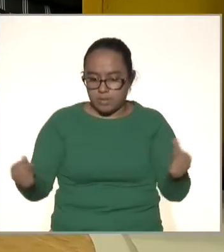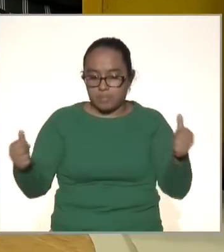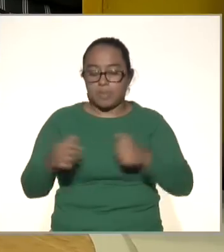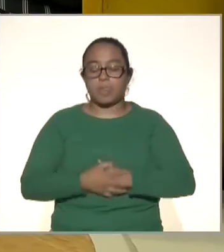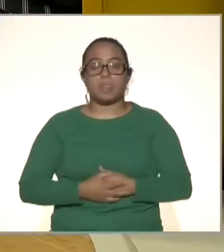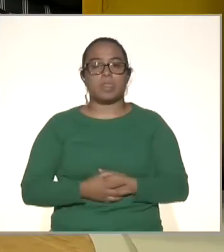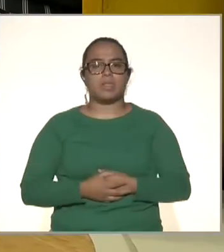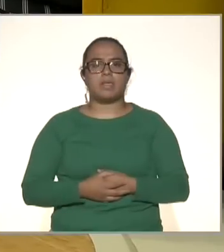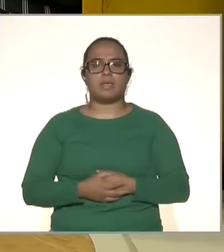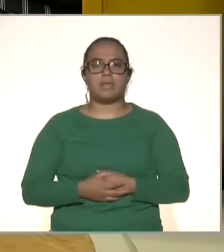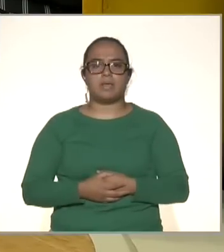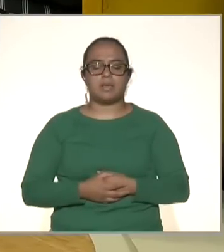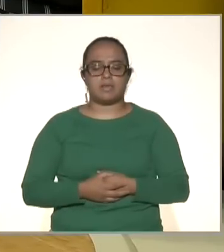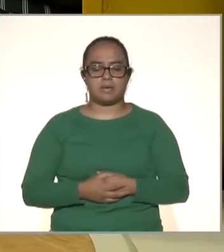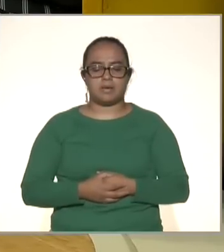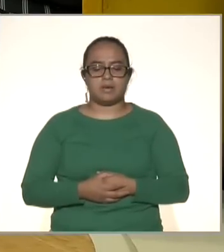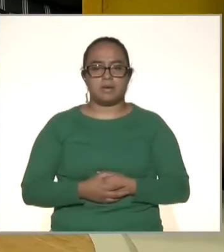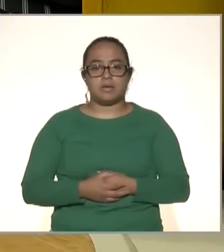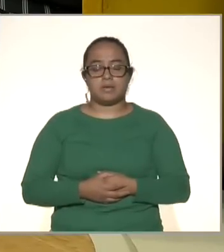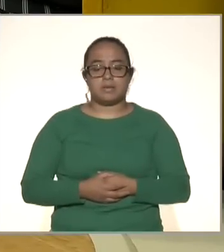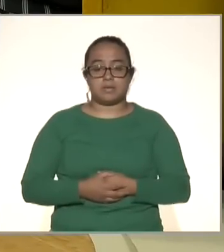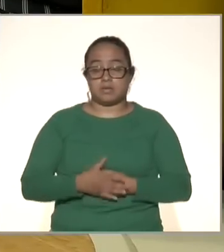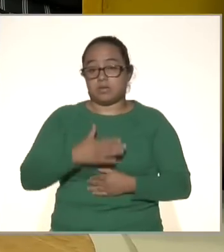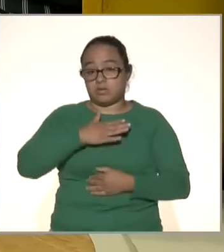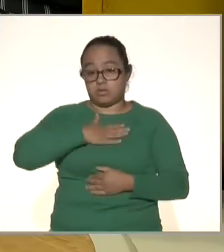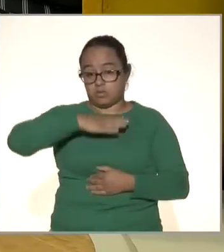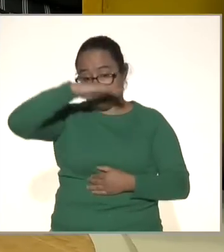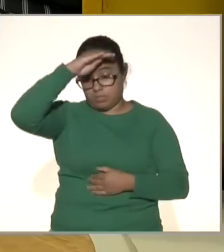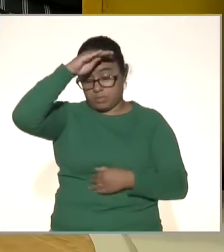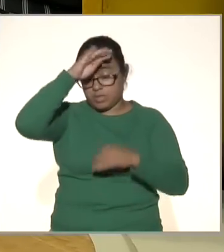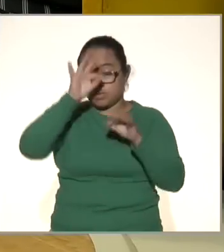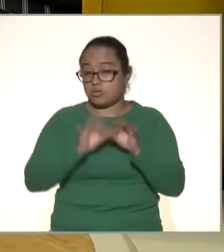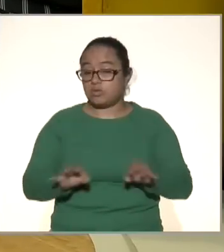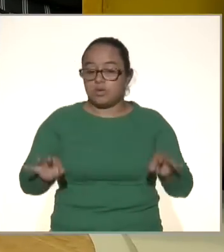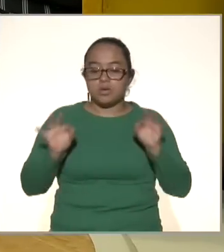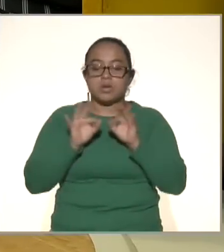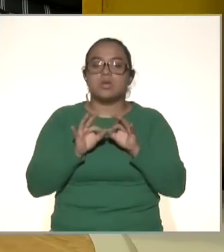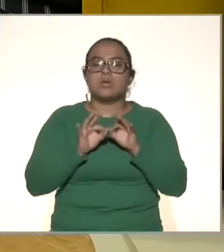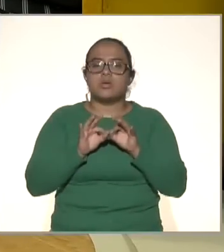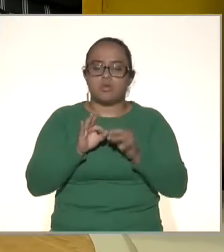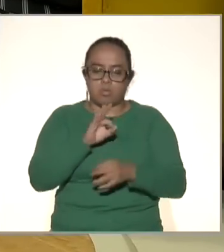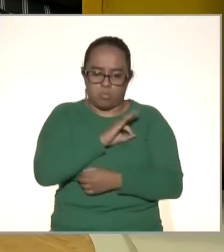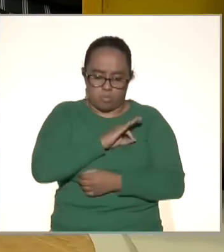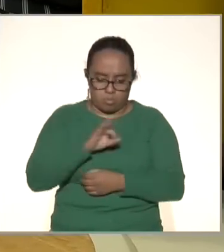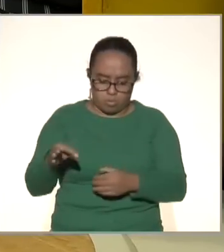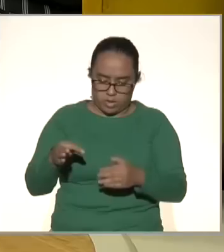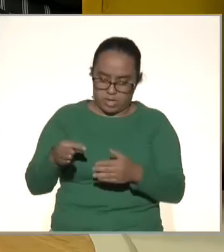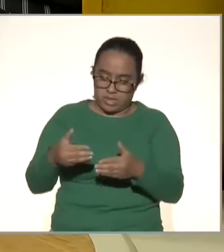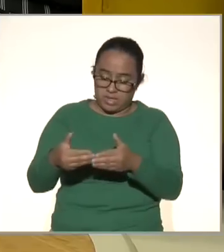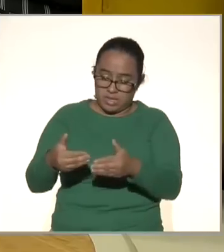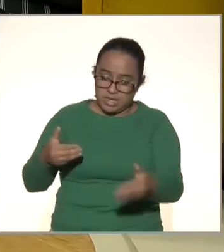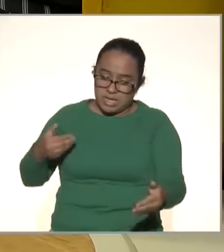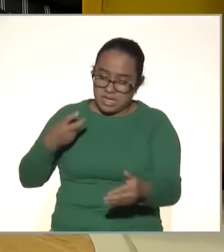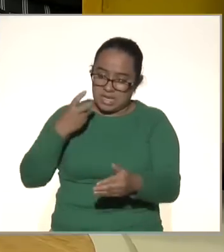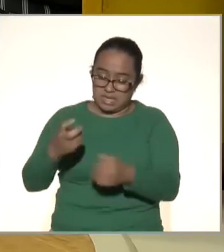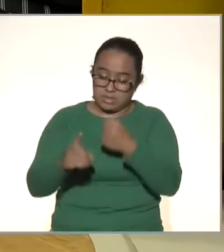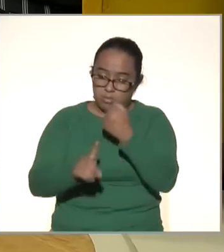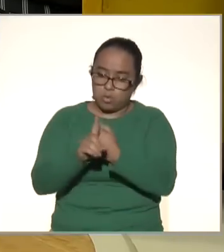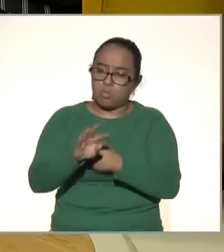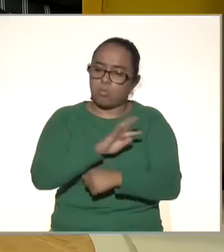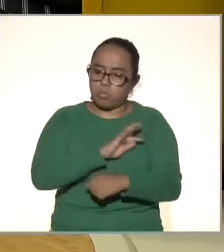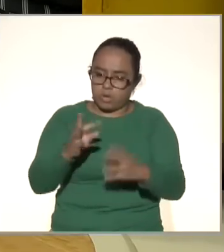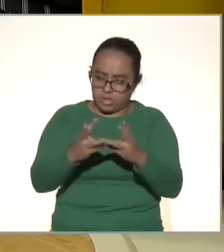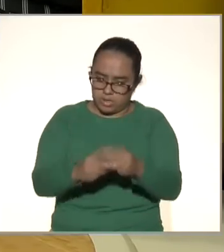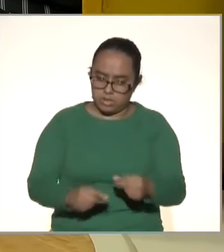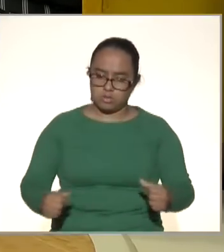Bueno, lo que a mí me parece muy importante es que se puede prevenir el conflicto, se puede tratar de adelantar